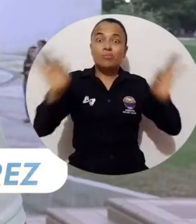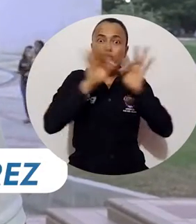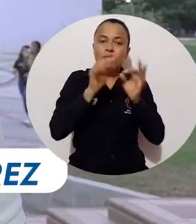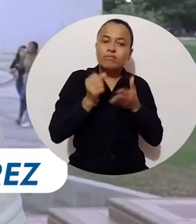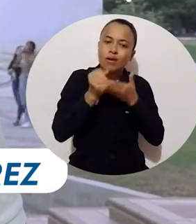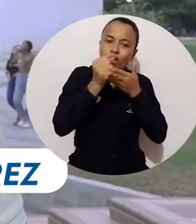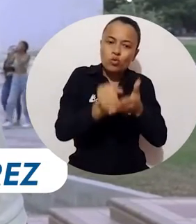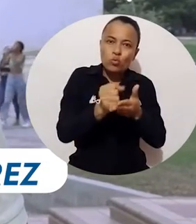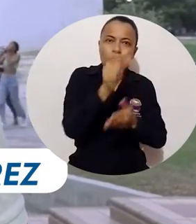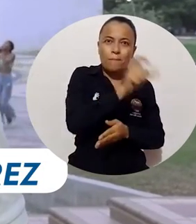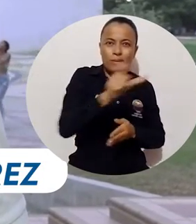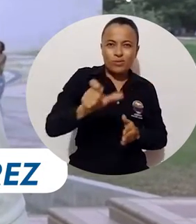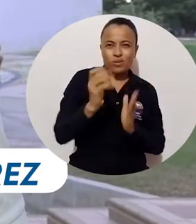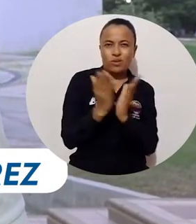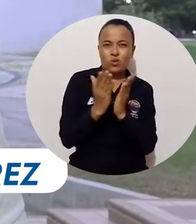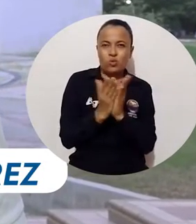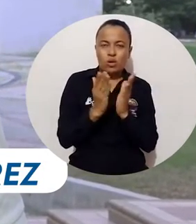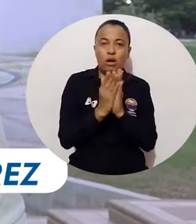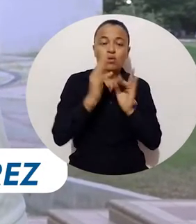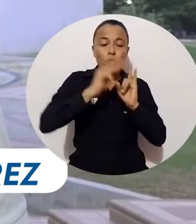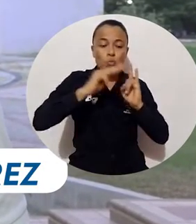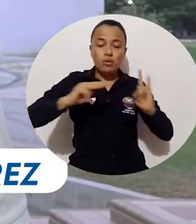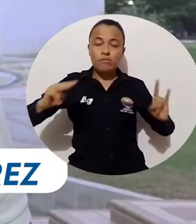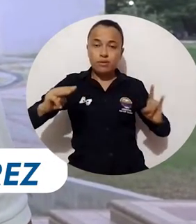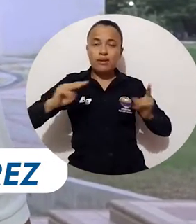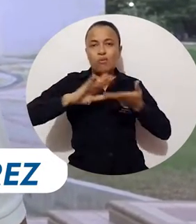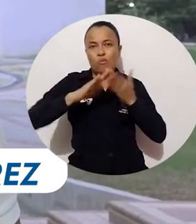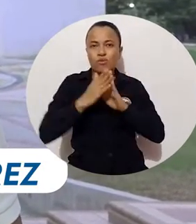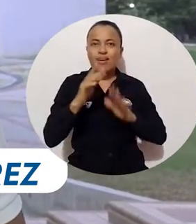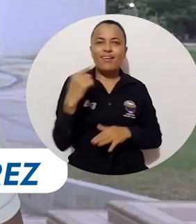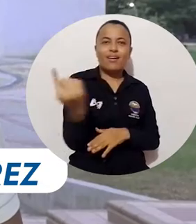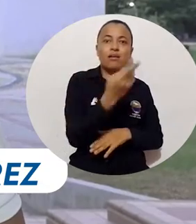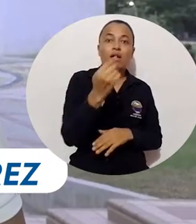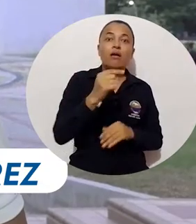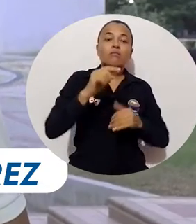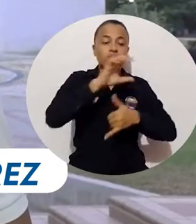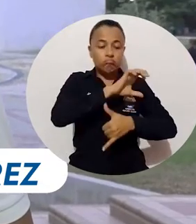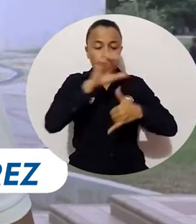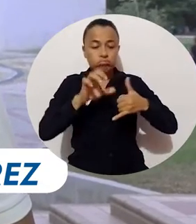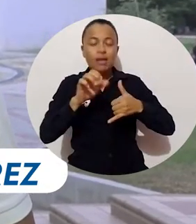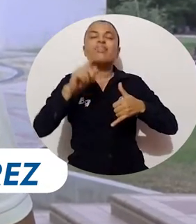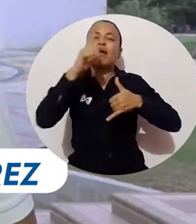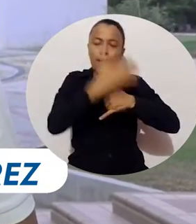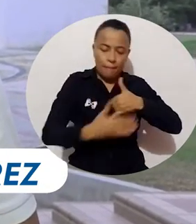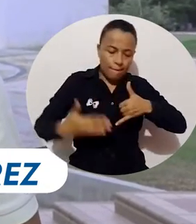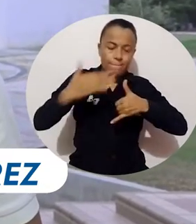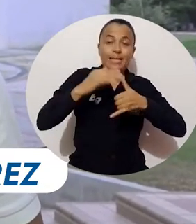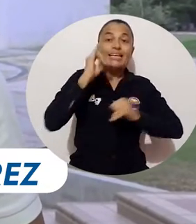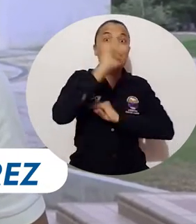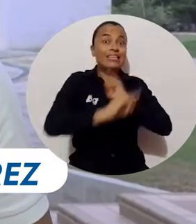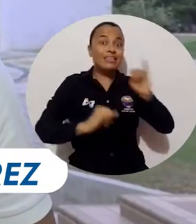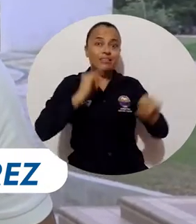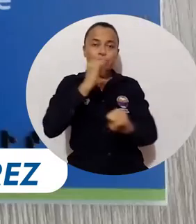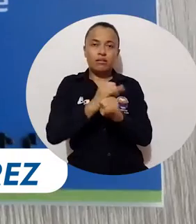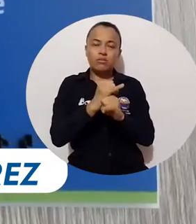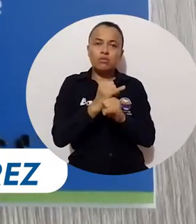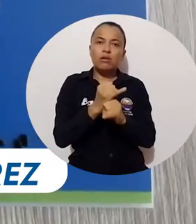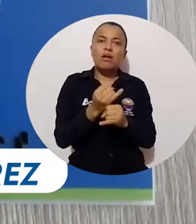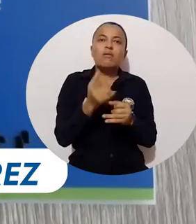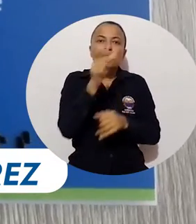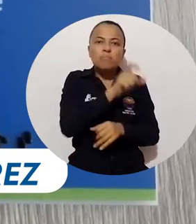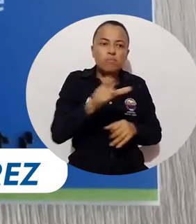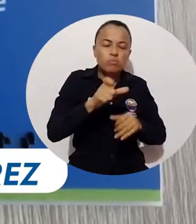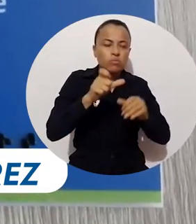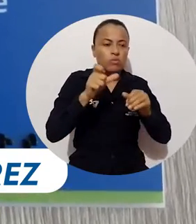solo a los estudiantes de la universidad, a la comunidad universitaria, sino no solo a la región Caribe, sino a nivel nacional y a nivel internacional, donde se